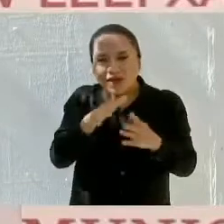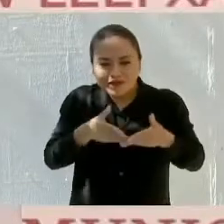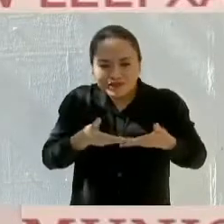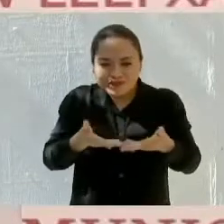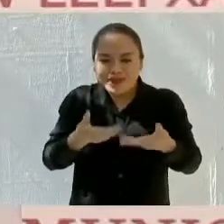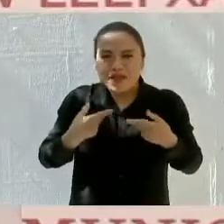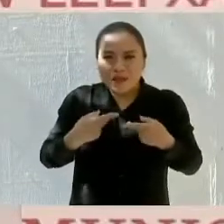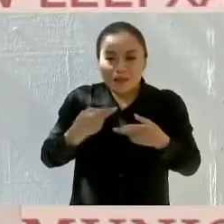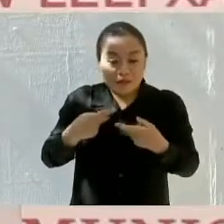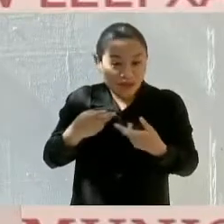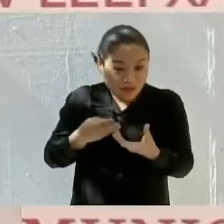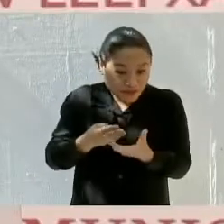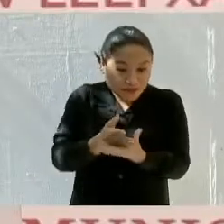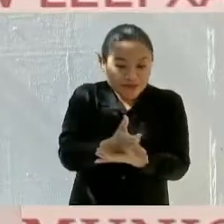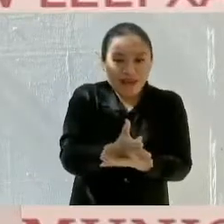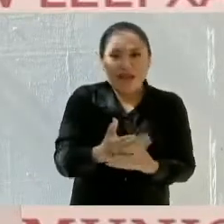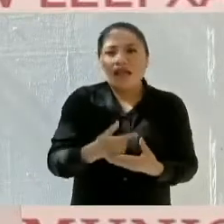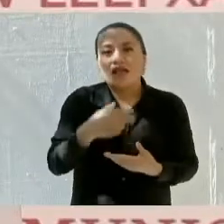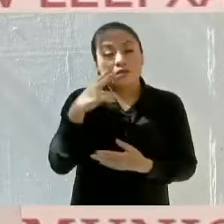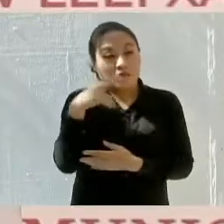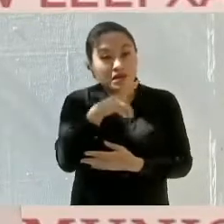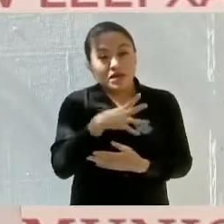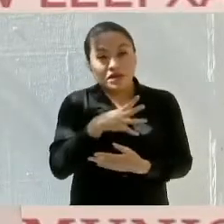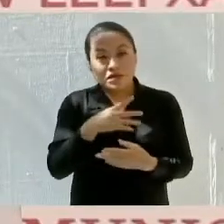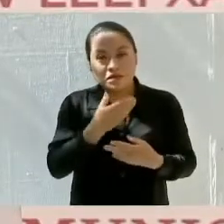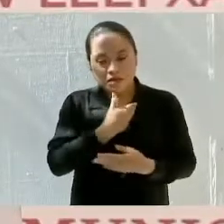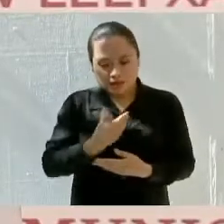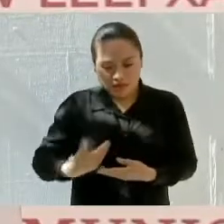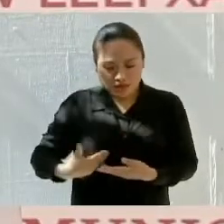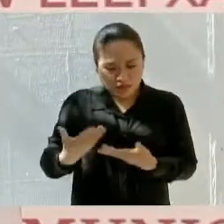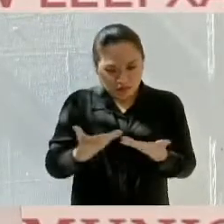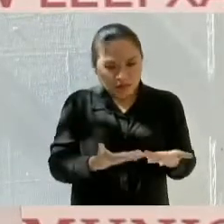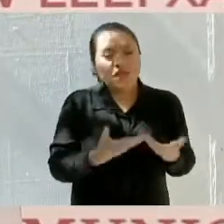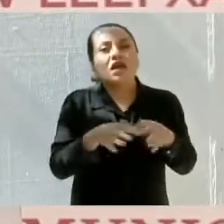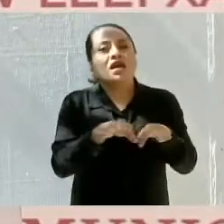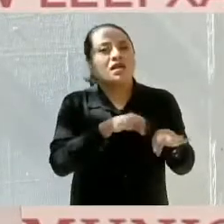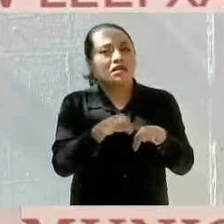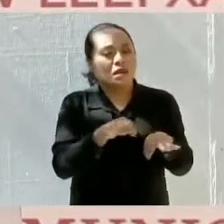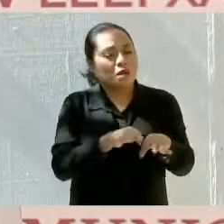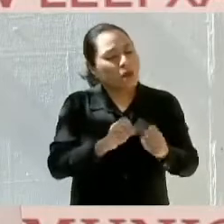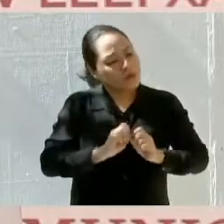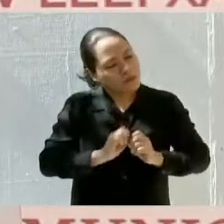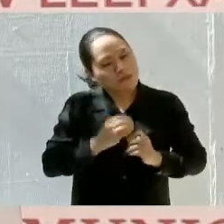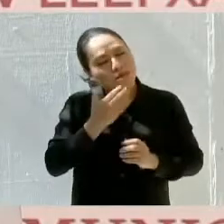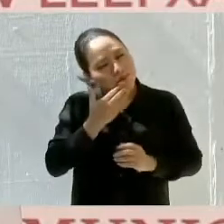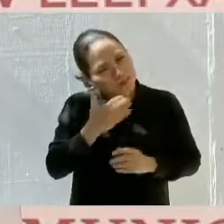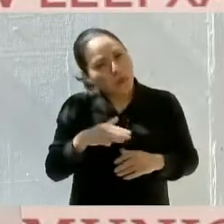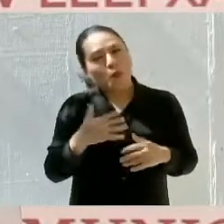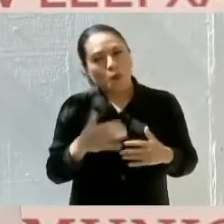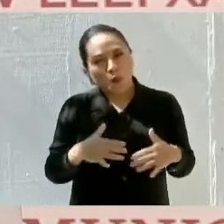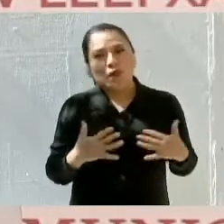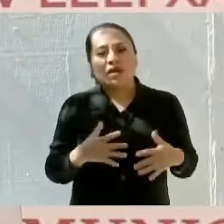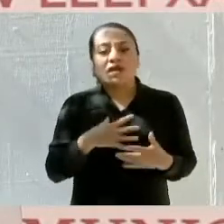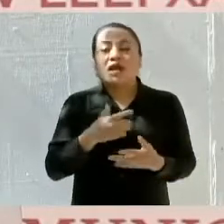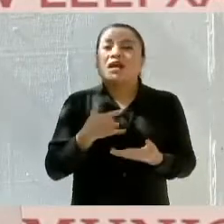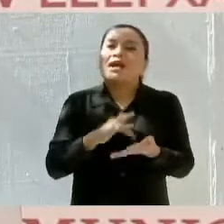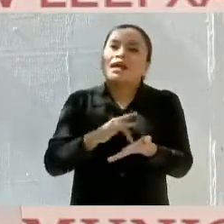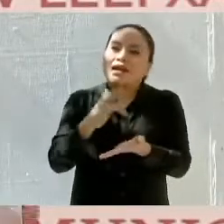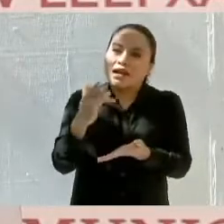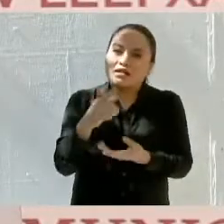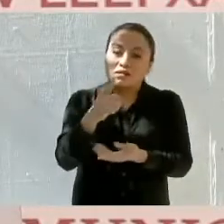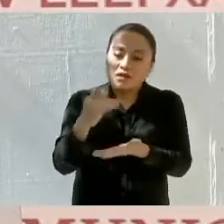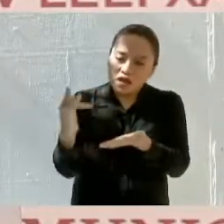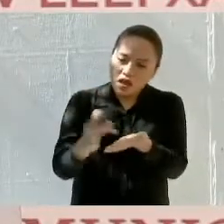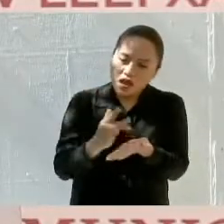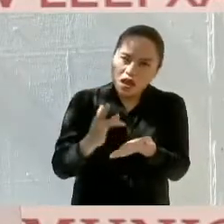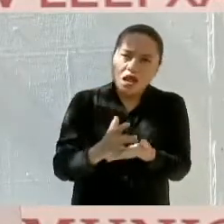Entonces, como verá usted, señor presidente, fue un excelente trabajo. Quiero agradecerle infinitamente por habernos apoyado,